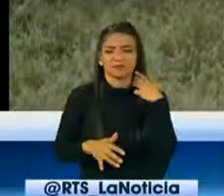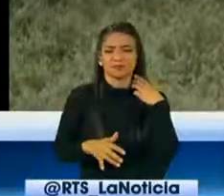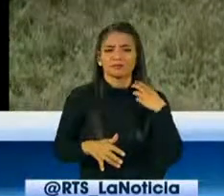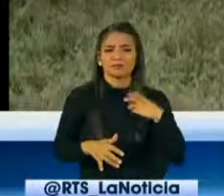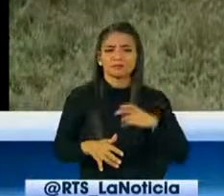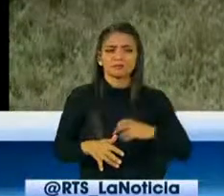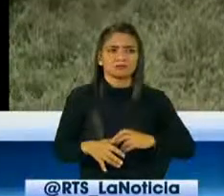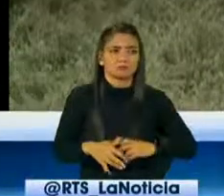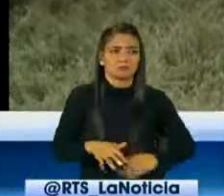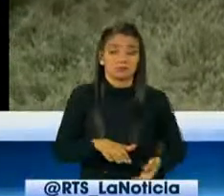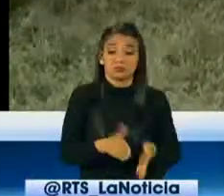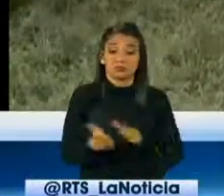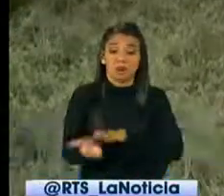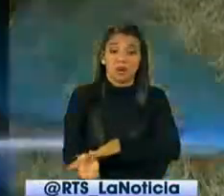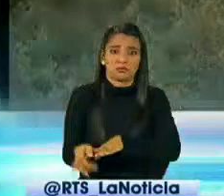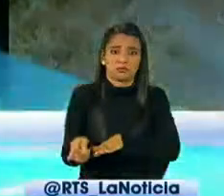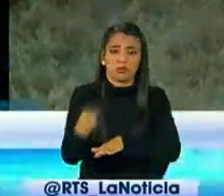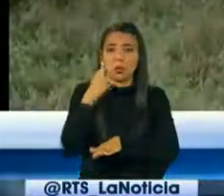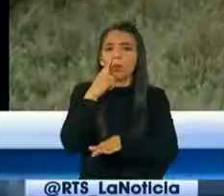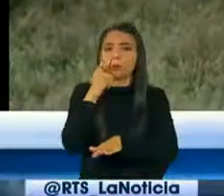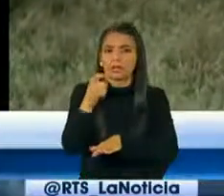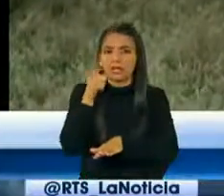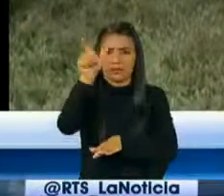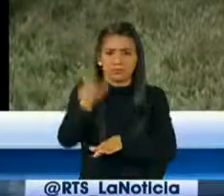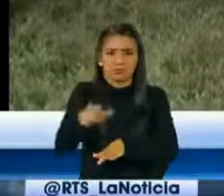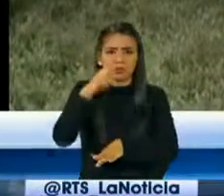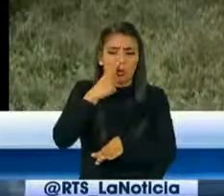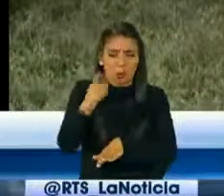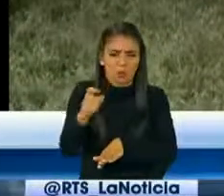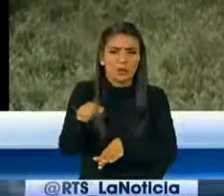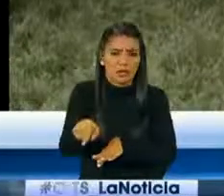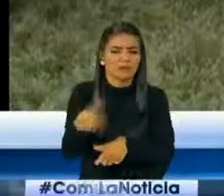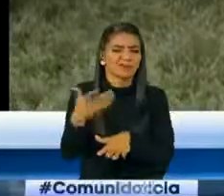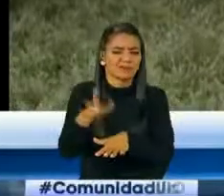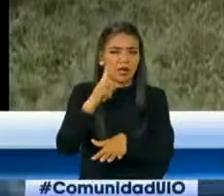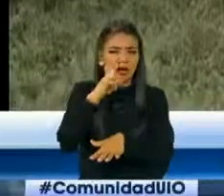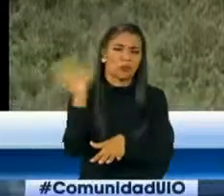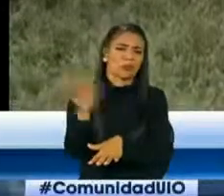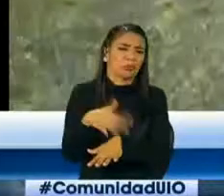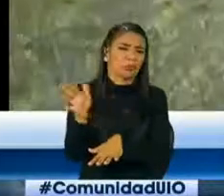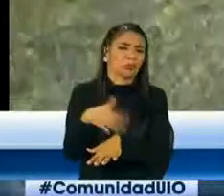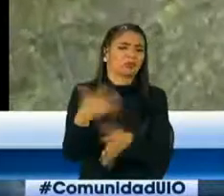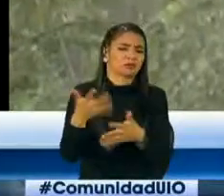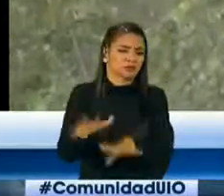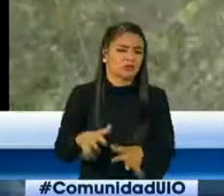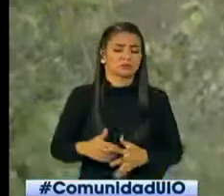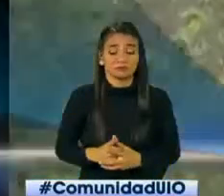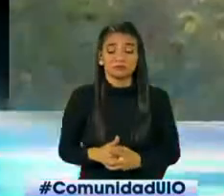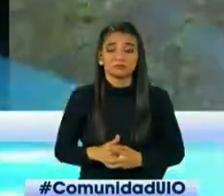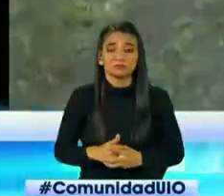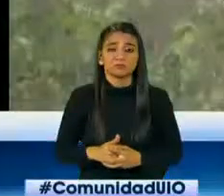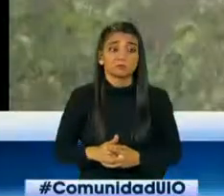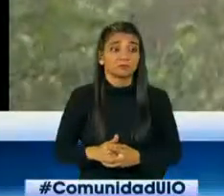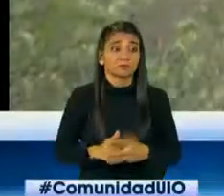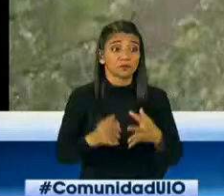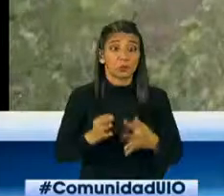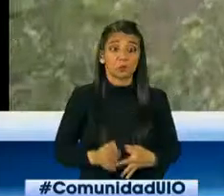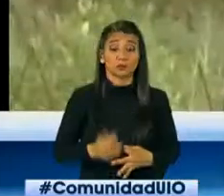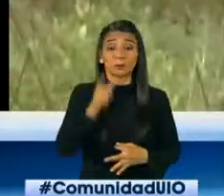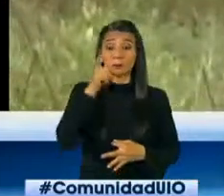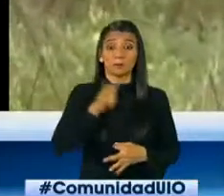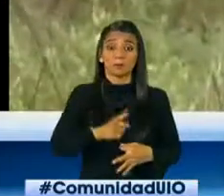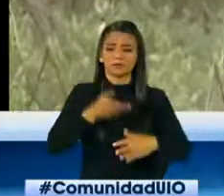Hay un cadáver de una persona de sexo masculino, está en estado de descomposición. Un ciudadano que habría ingresado al